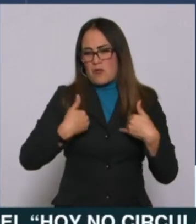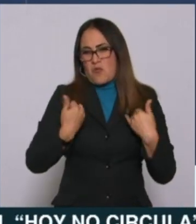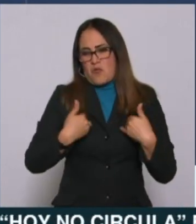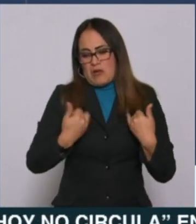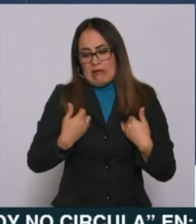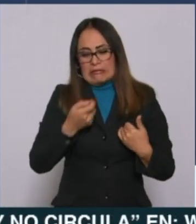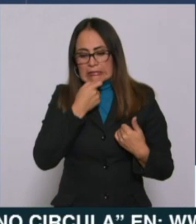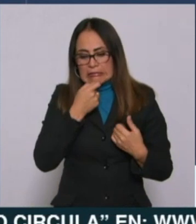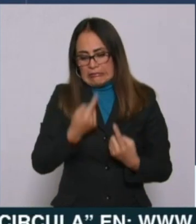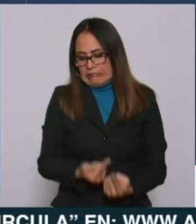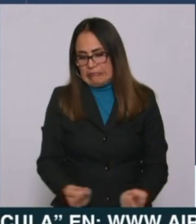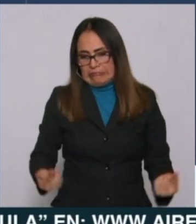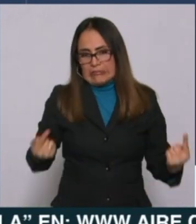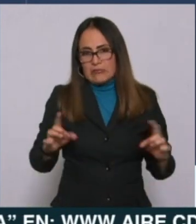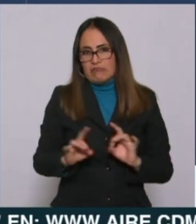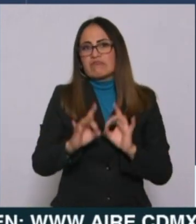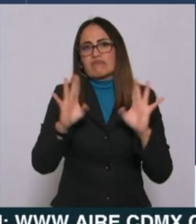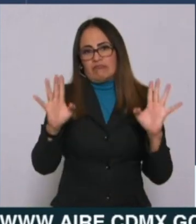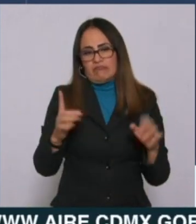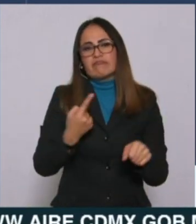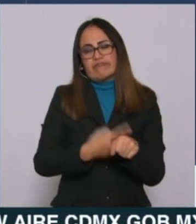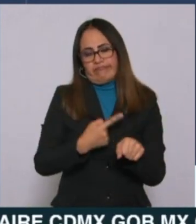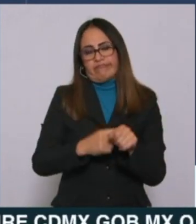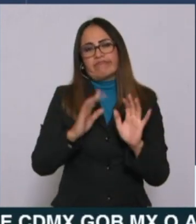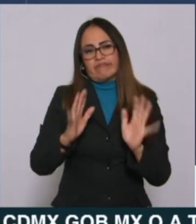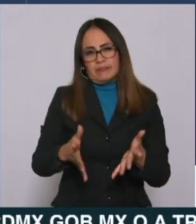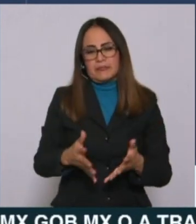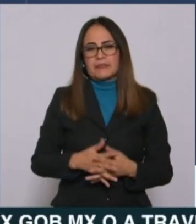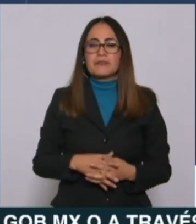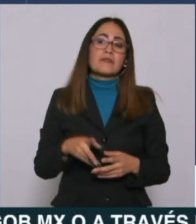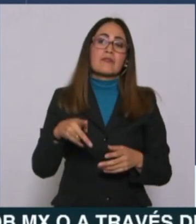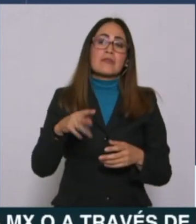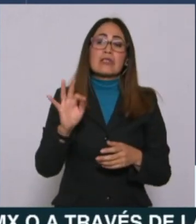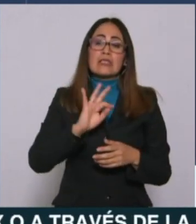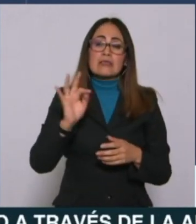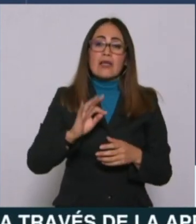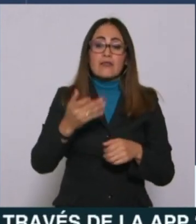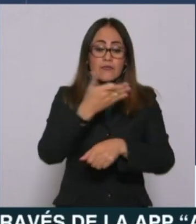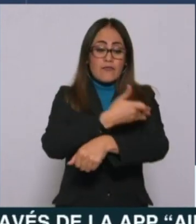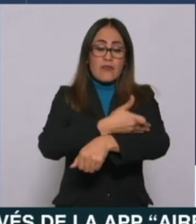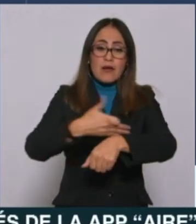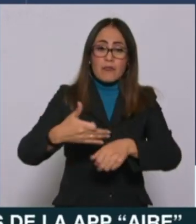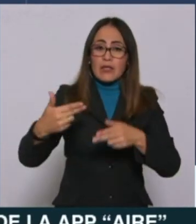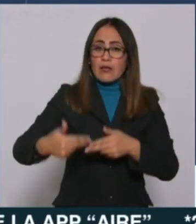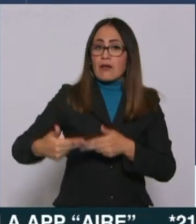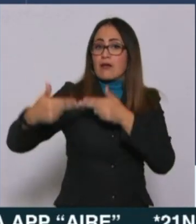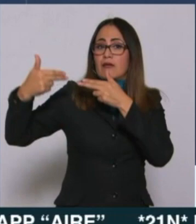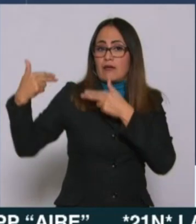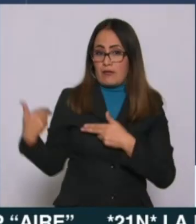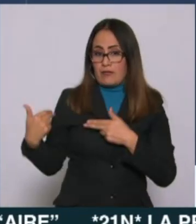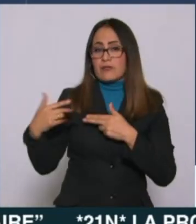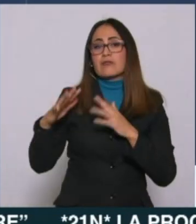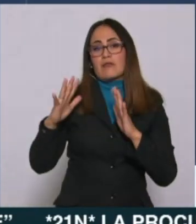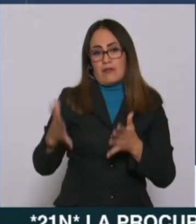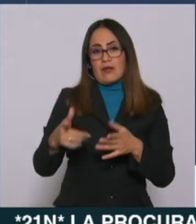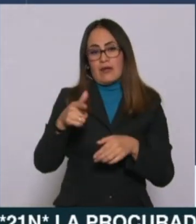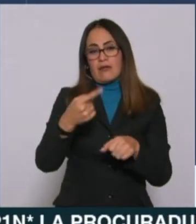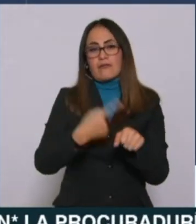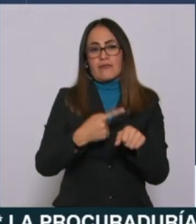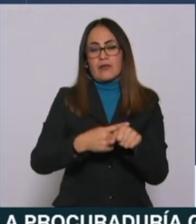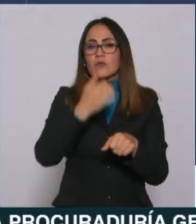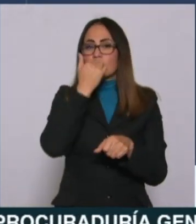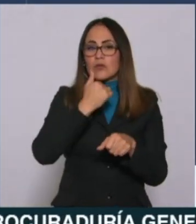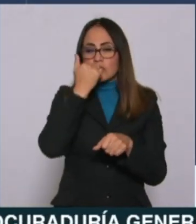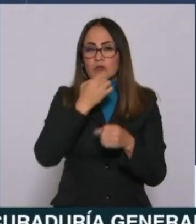niños. Entonces, tener antecedentes diabéticos en la familia.